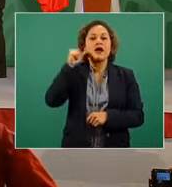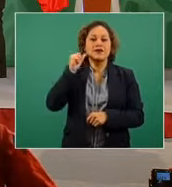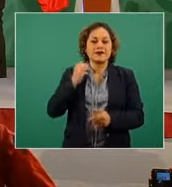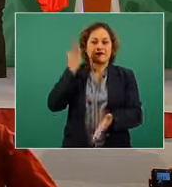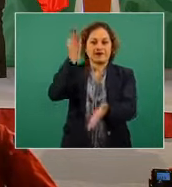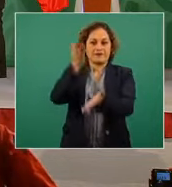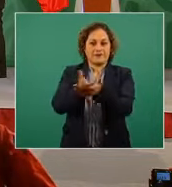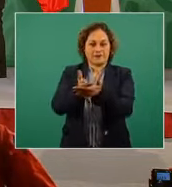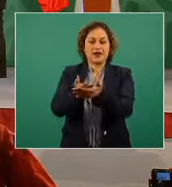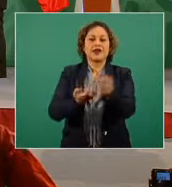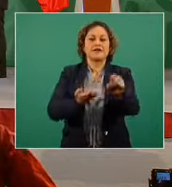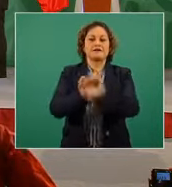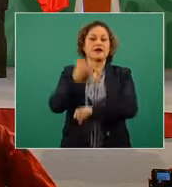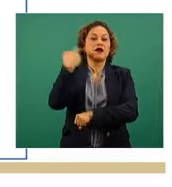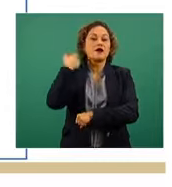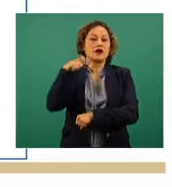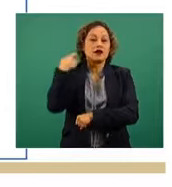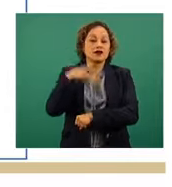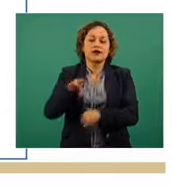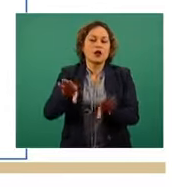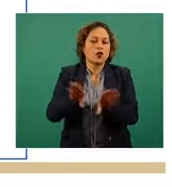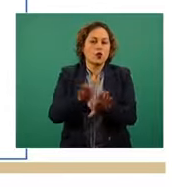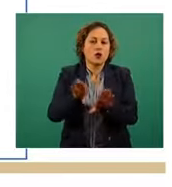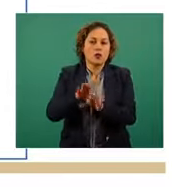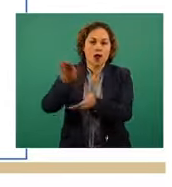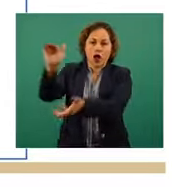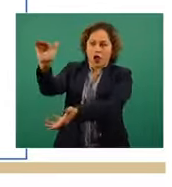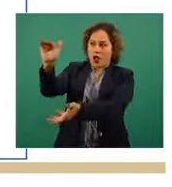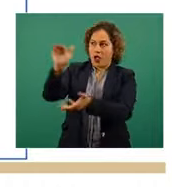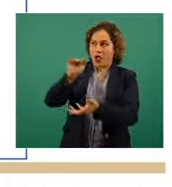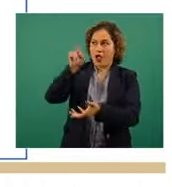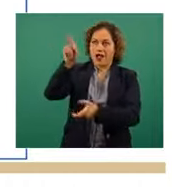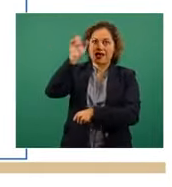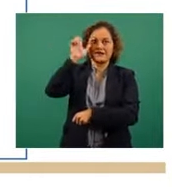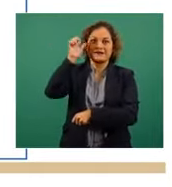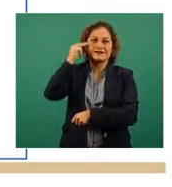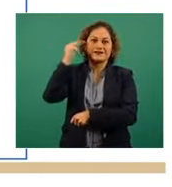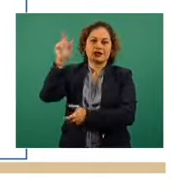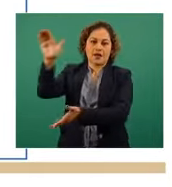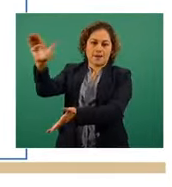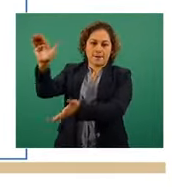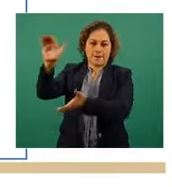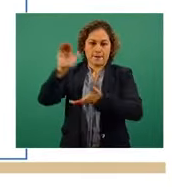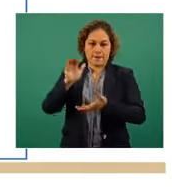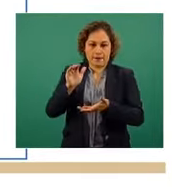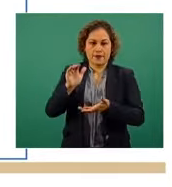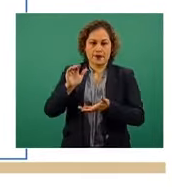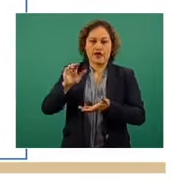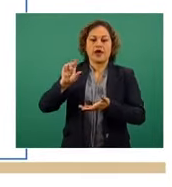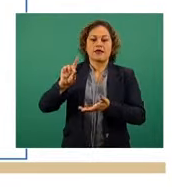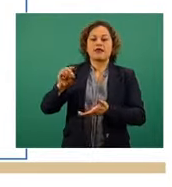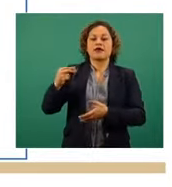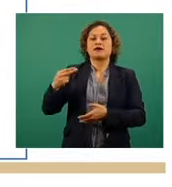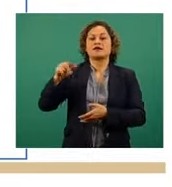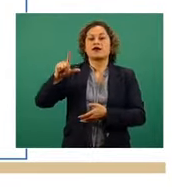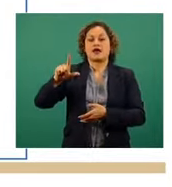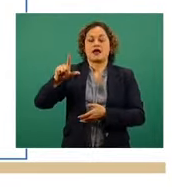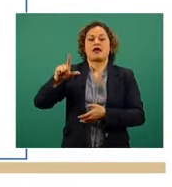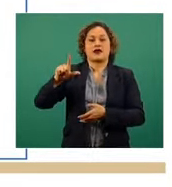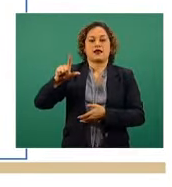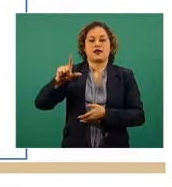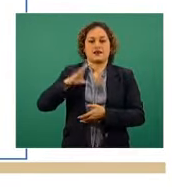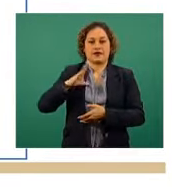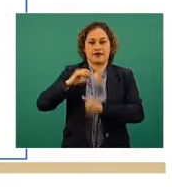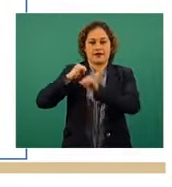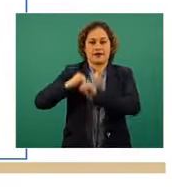Querétaro. Se recibe de China, DHL la va a transportar a México. Si autoriza, en cuanto